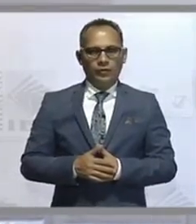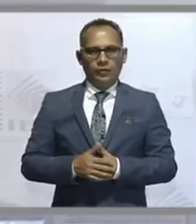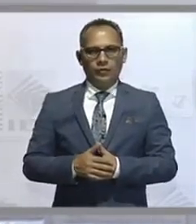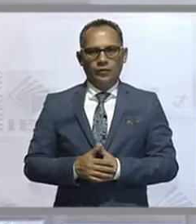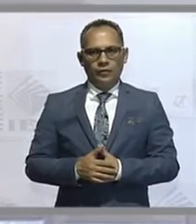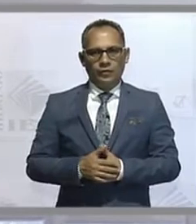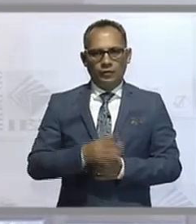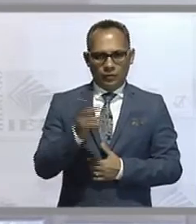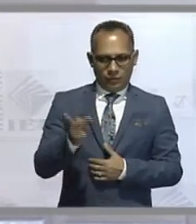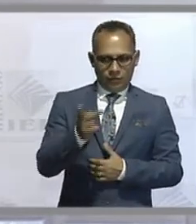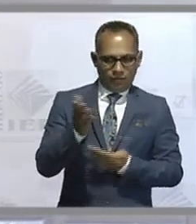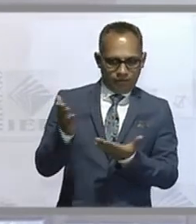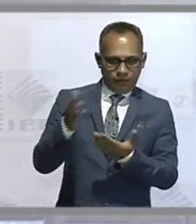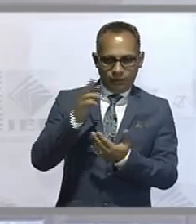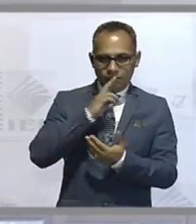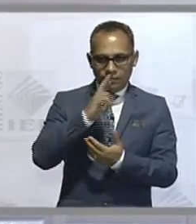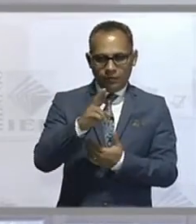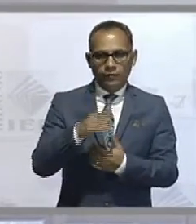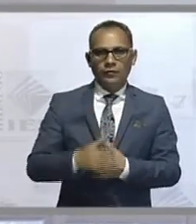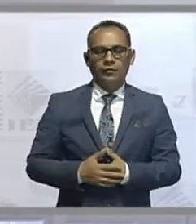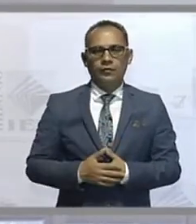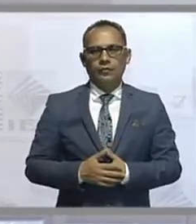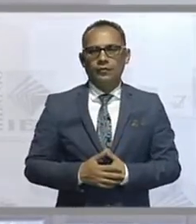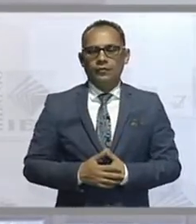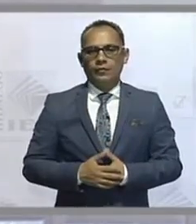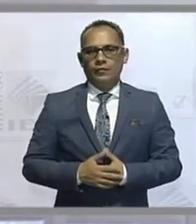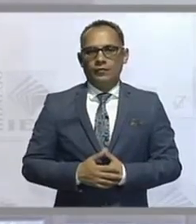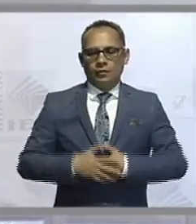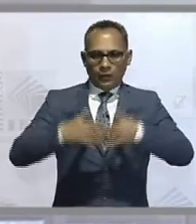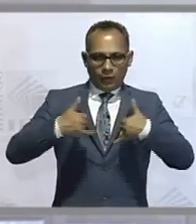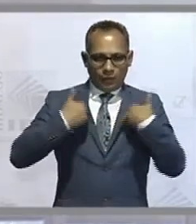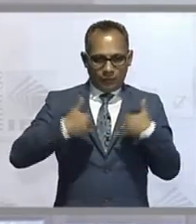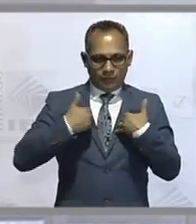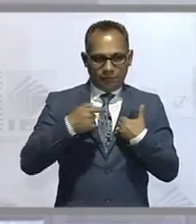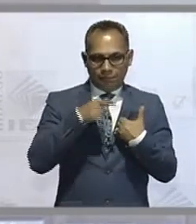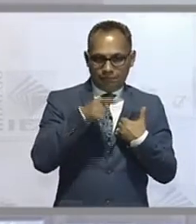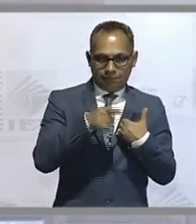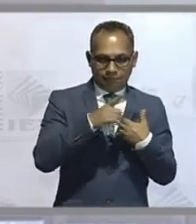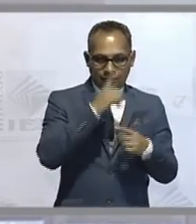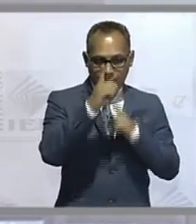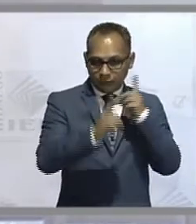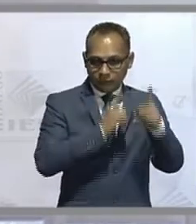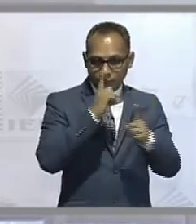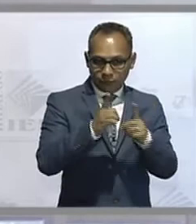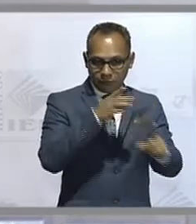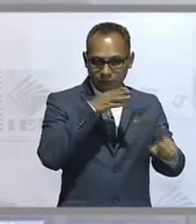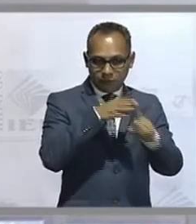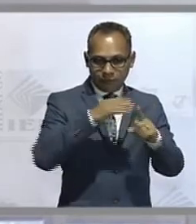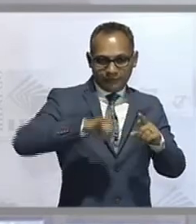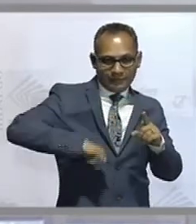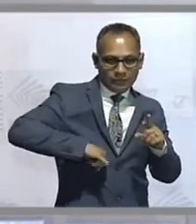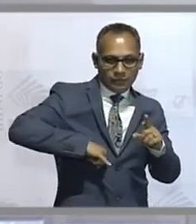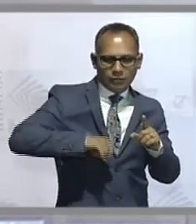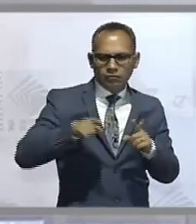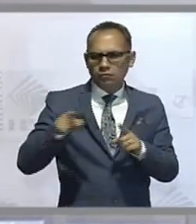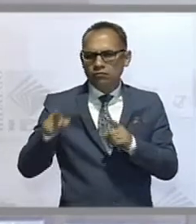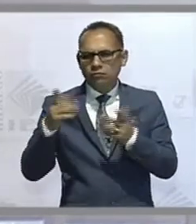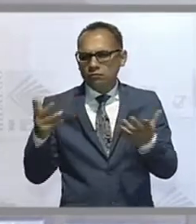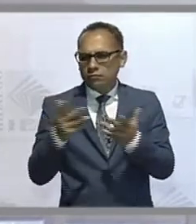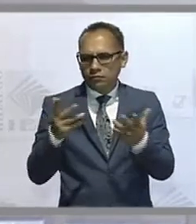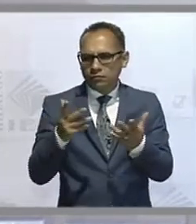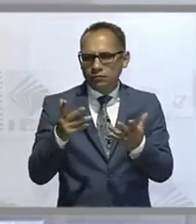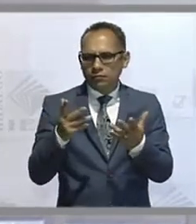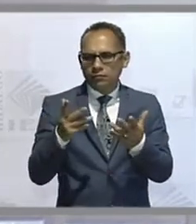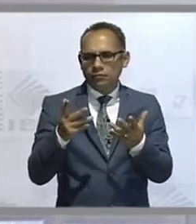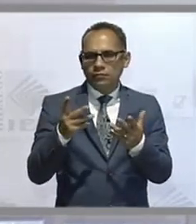la pregunta que debe responder es que propone para que la juventud se interese por el deporte y cómo apoyaría el mismo de nuestro distrito